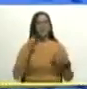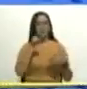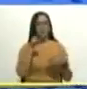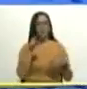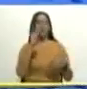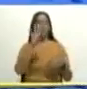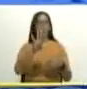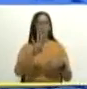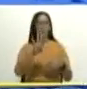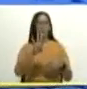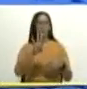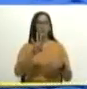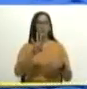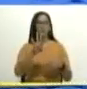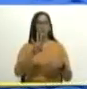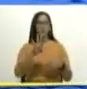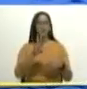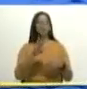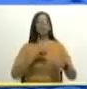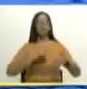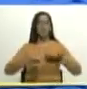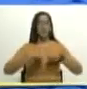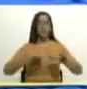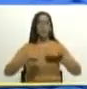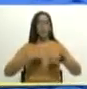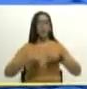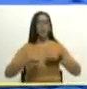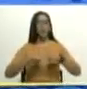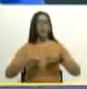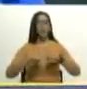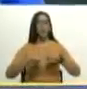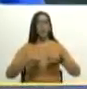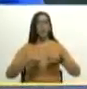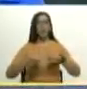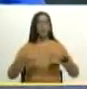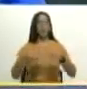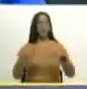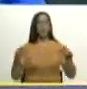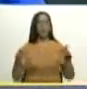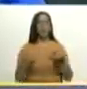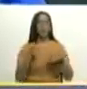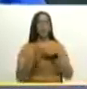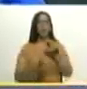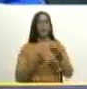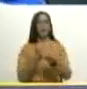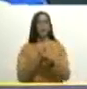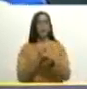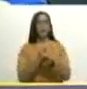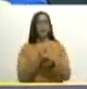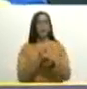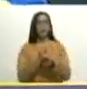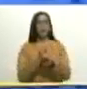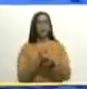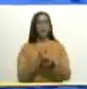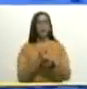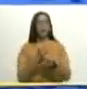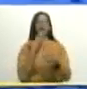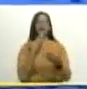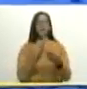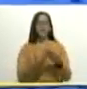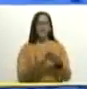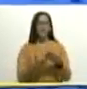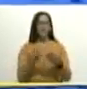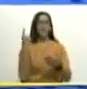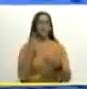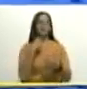cuatro se van a mover por los escenarios internacionales para pedir como una